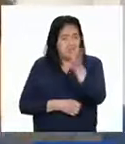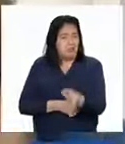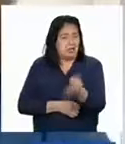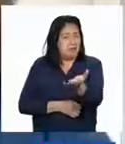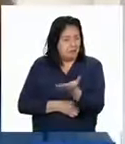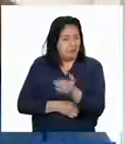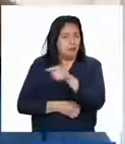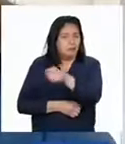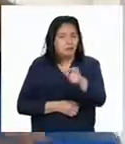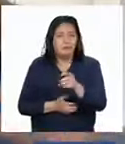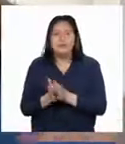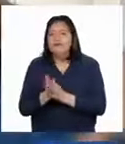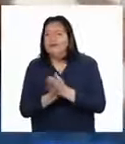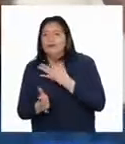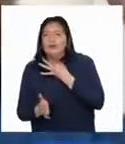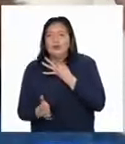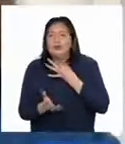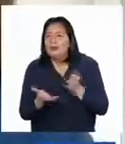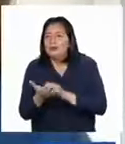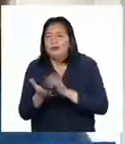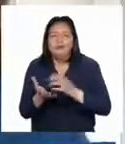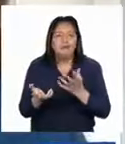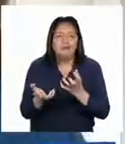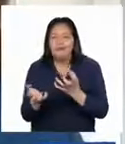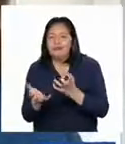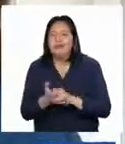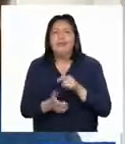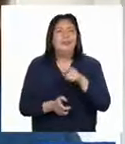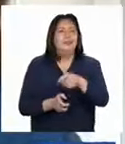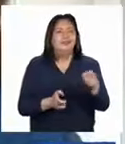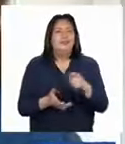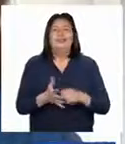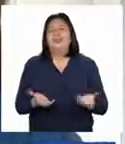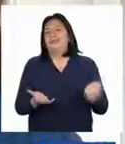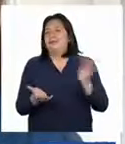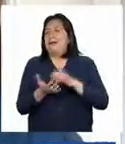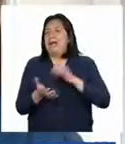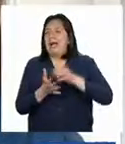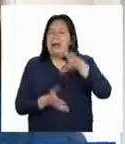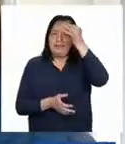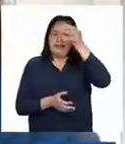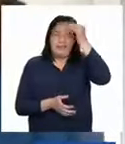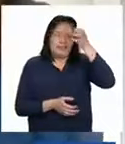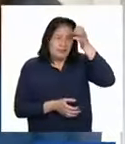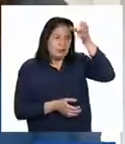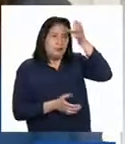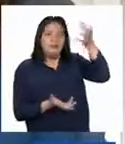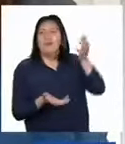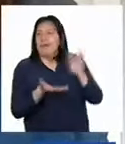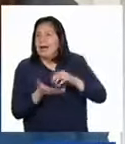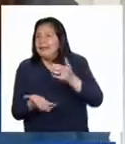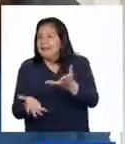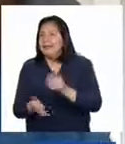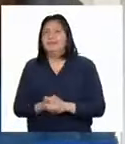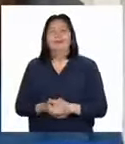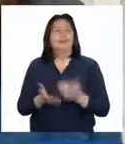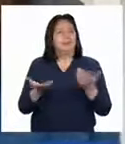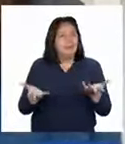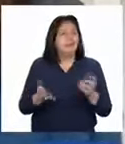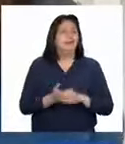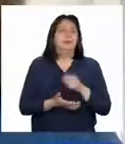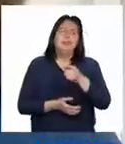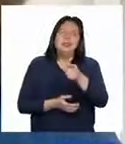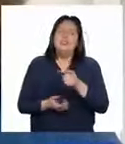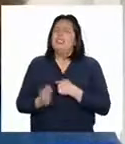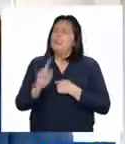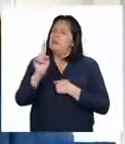realmente a que alimenten su curiosidad, a que traten de que tengamos más conocimiento y